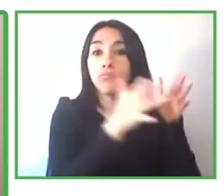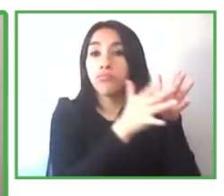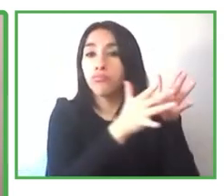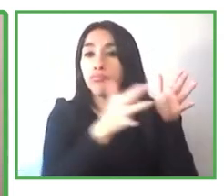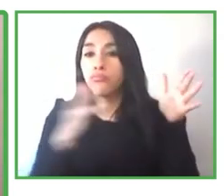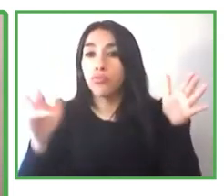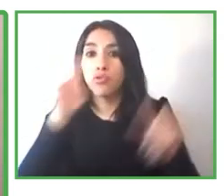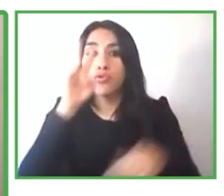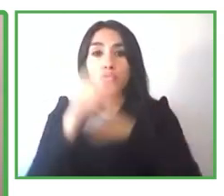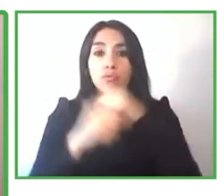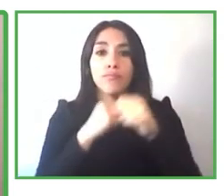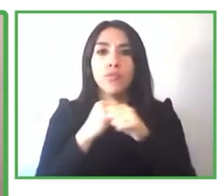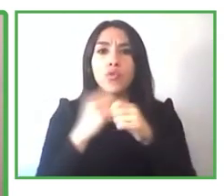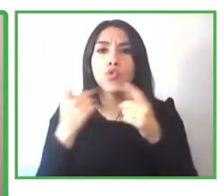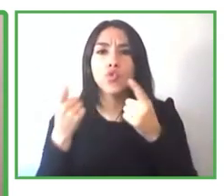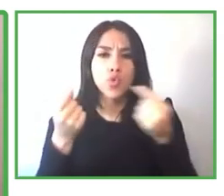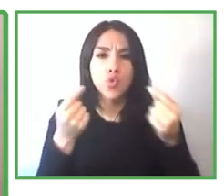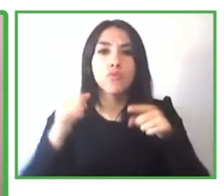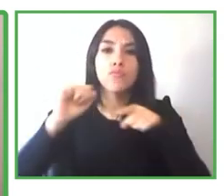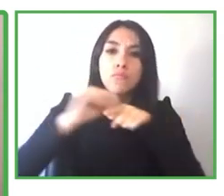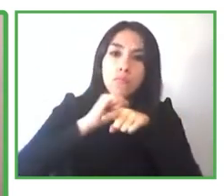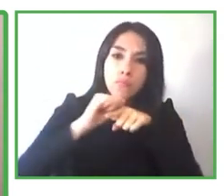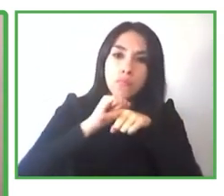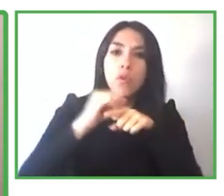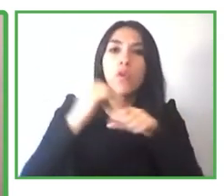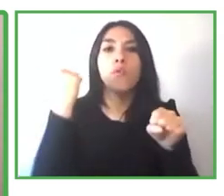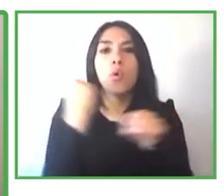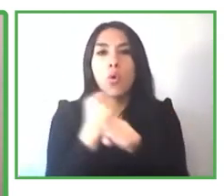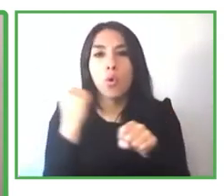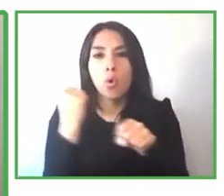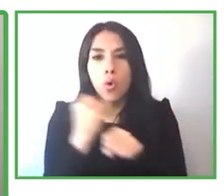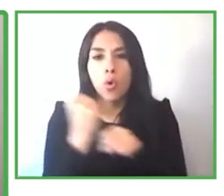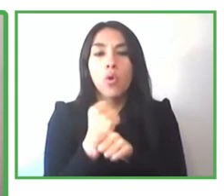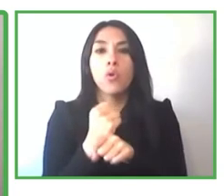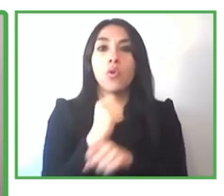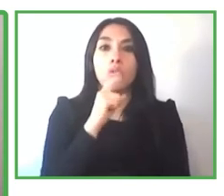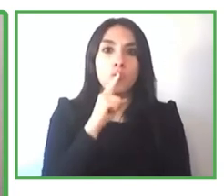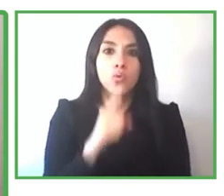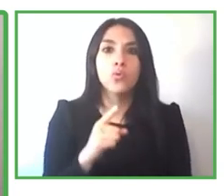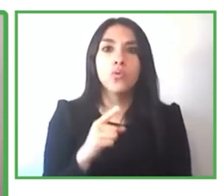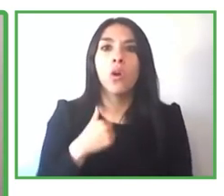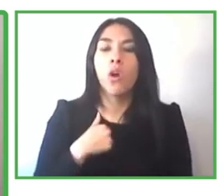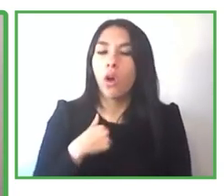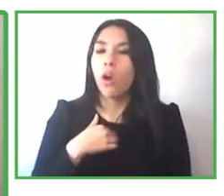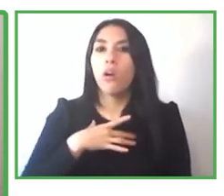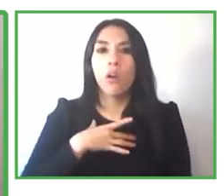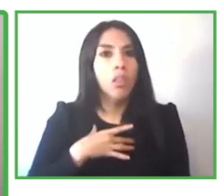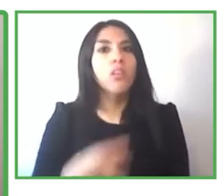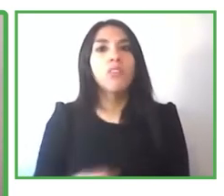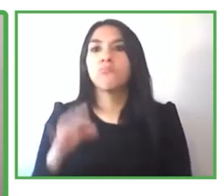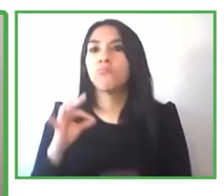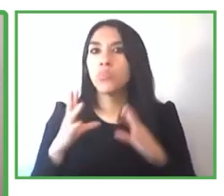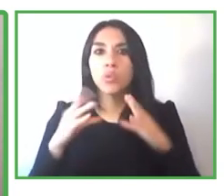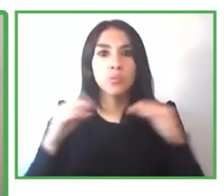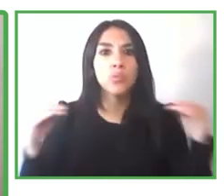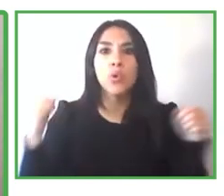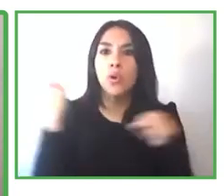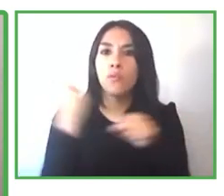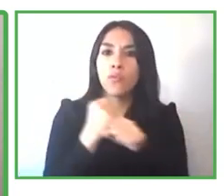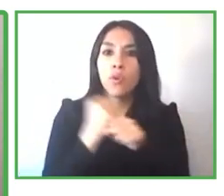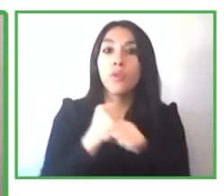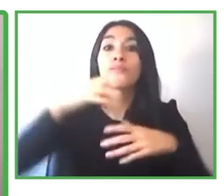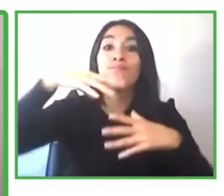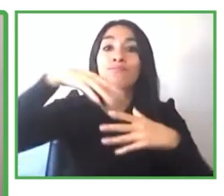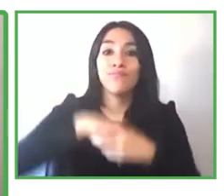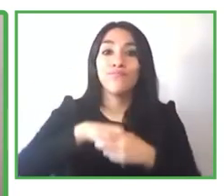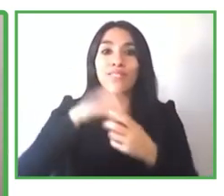práctica. Y la verdad es que me gustó mucho poder trabajar en EY. El equipo ahí